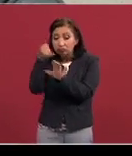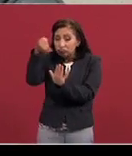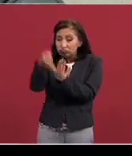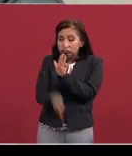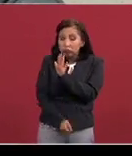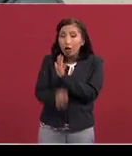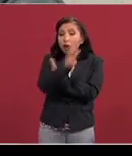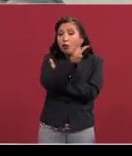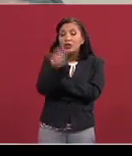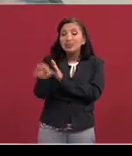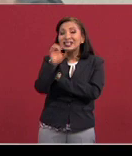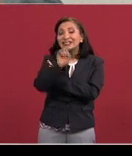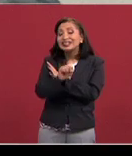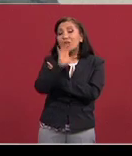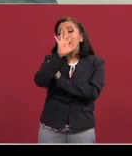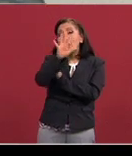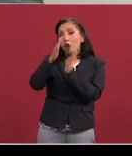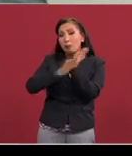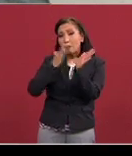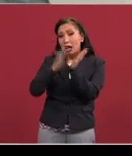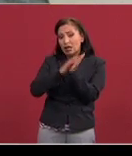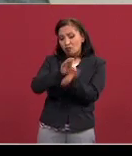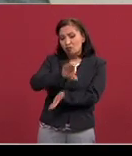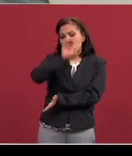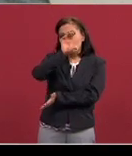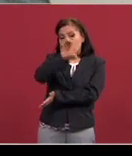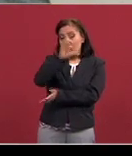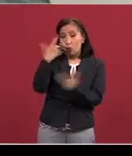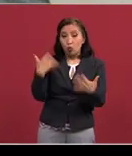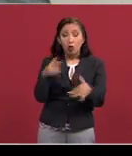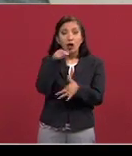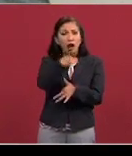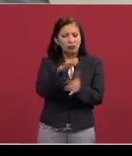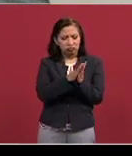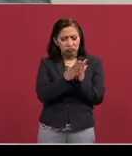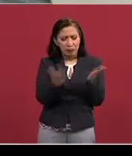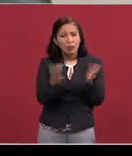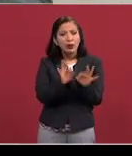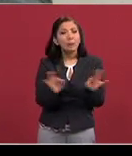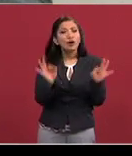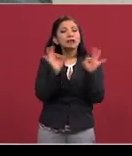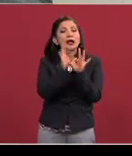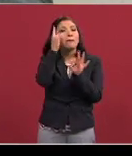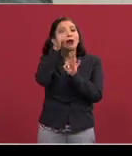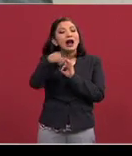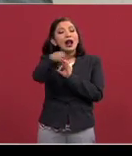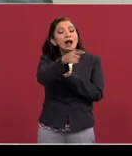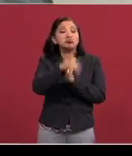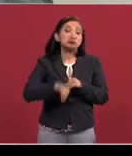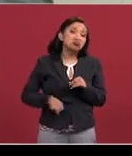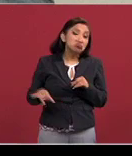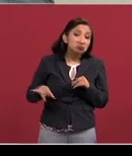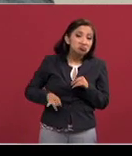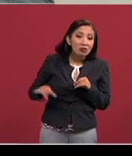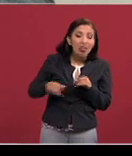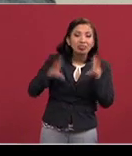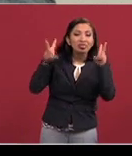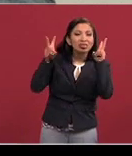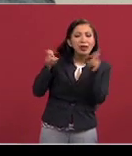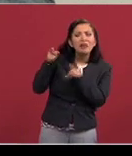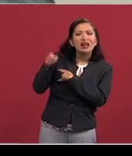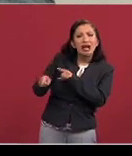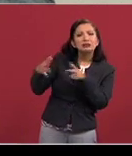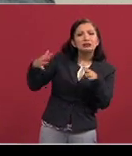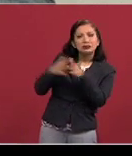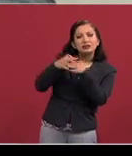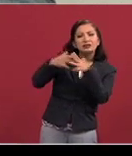exhaustiva de 465 páginas, es sin duda un texto elemental para quienes les interese el tema de